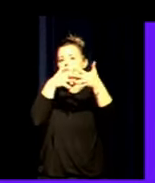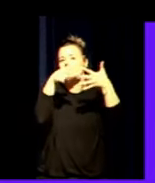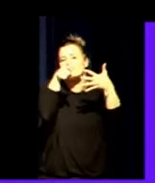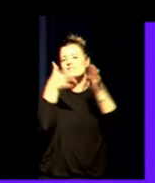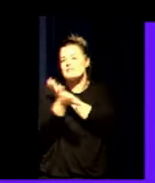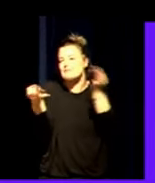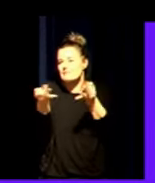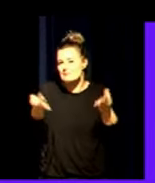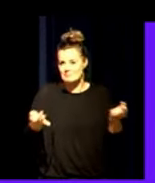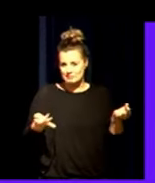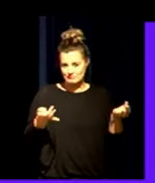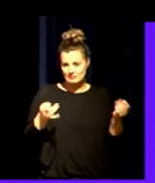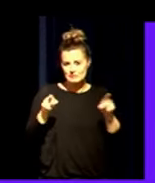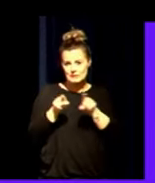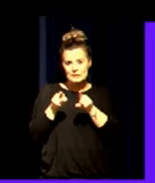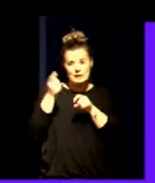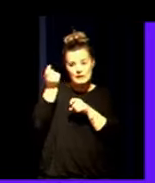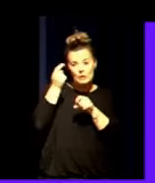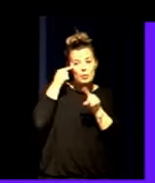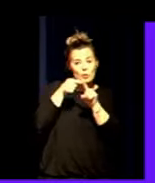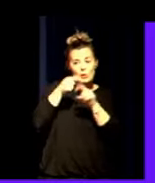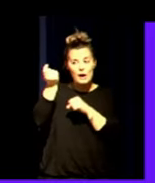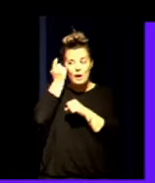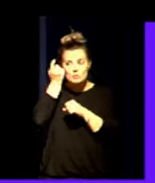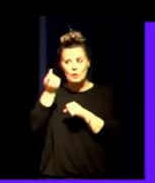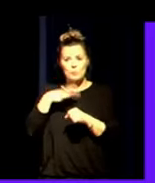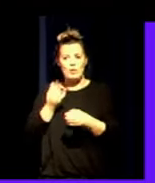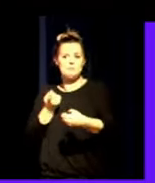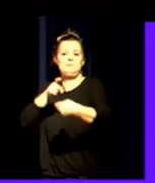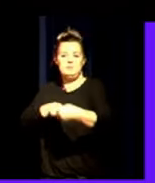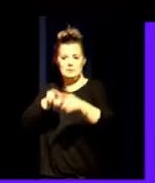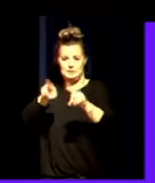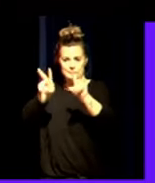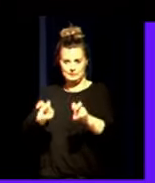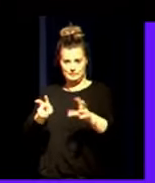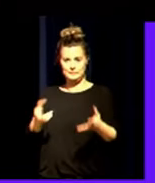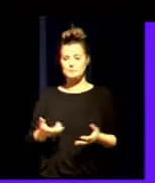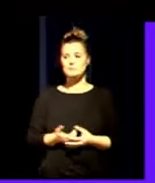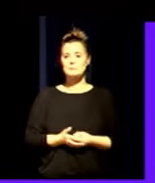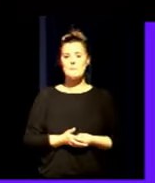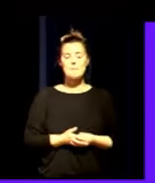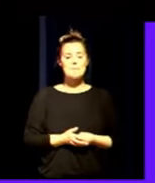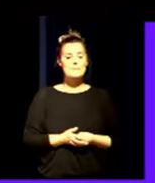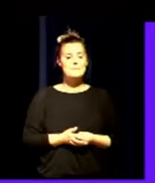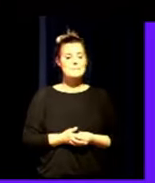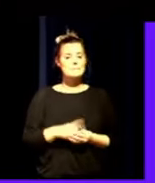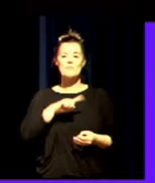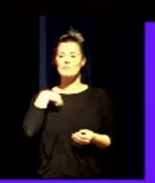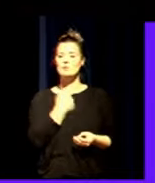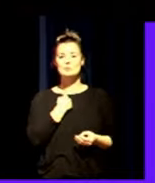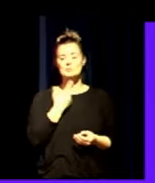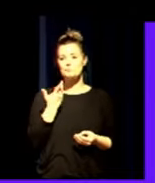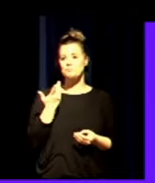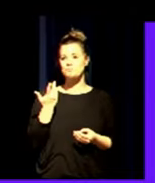alumnado entre en esta dinámica de cuidado, en esta pedagogía de cuidado? Nosotros, a lo largo de